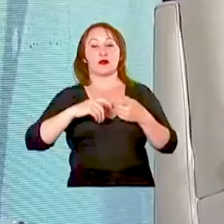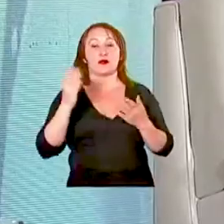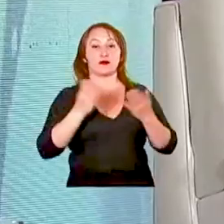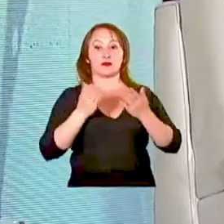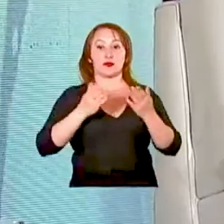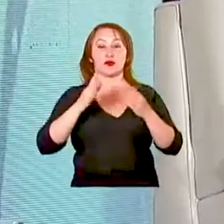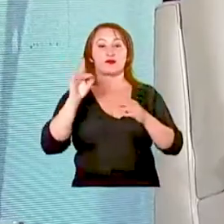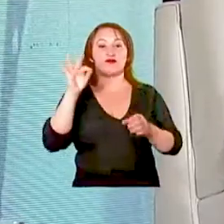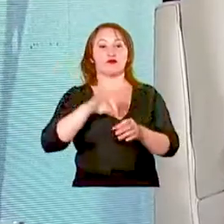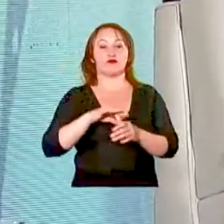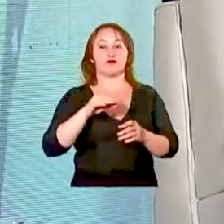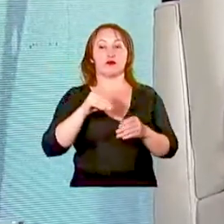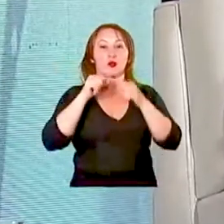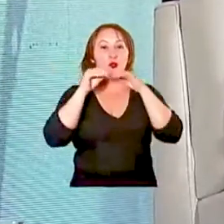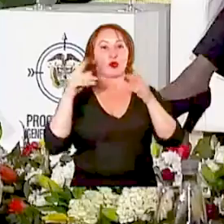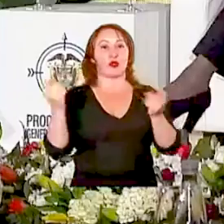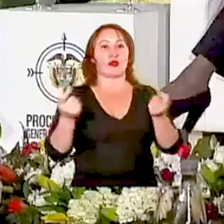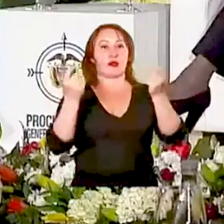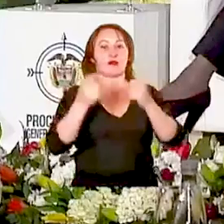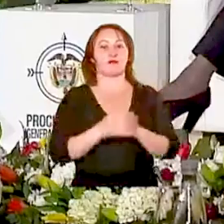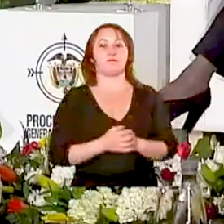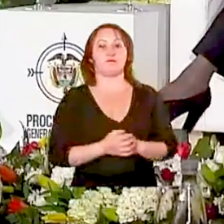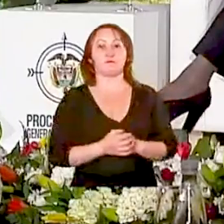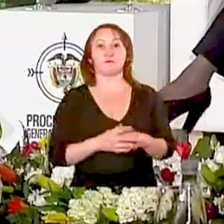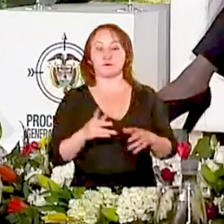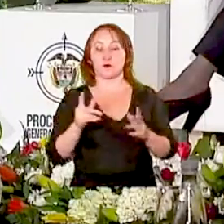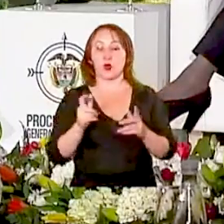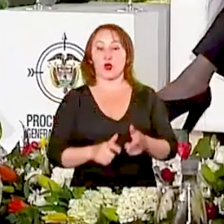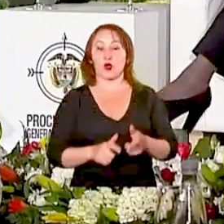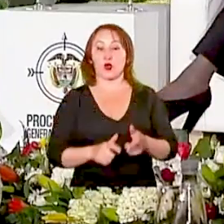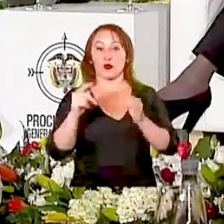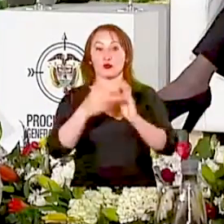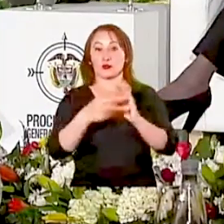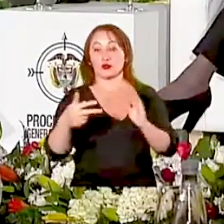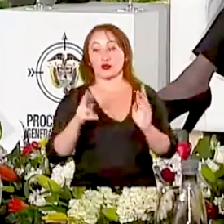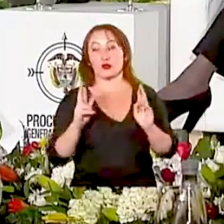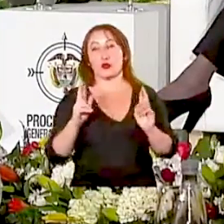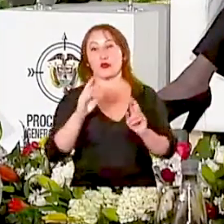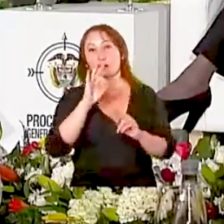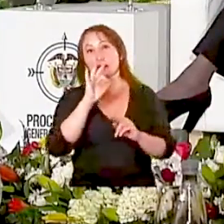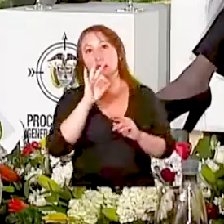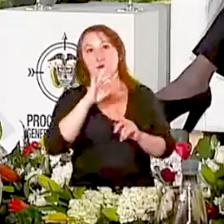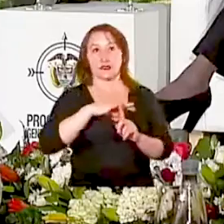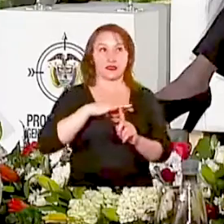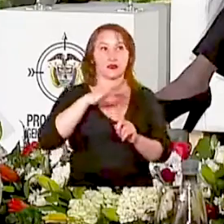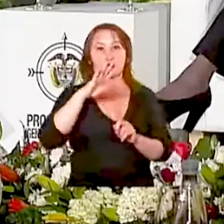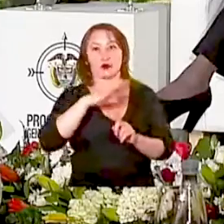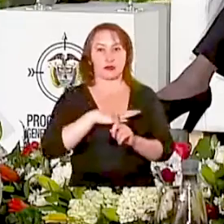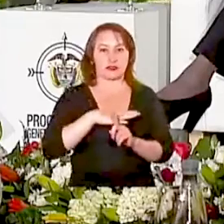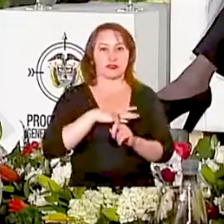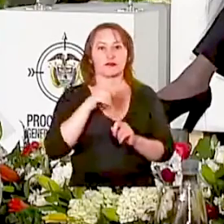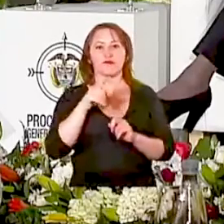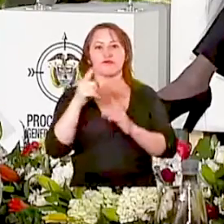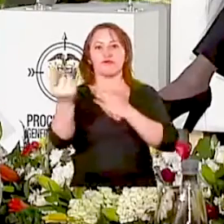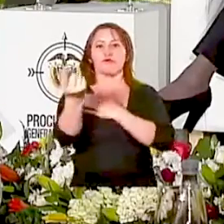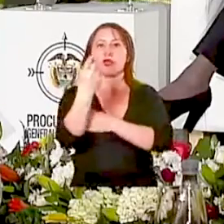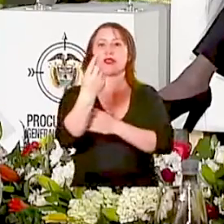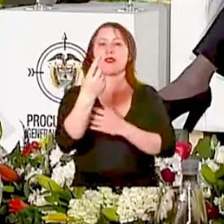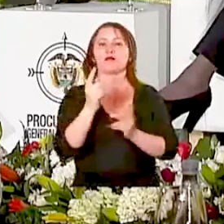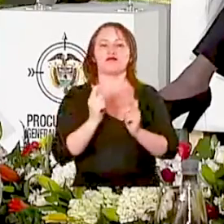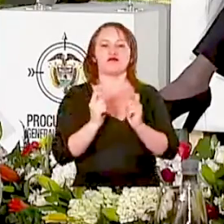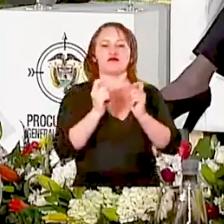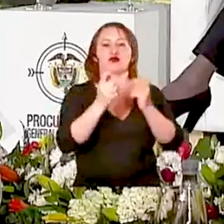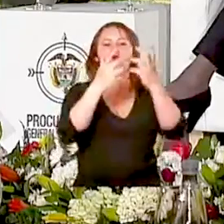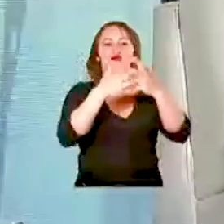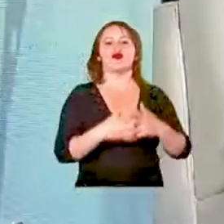servidores de elección popular. Y será la Corte Constitucional, esperamos que en unos 3 o 4 meses, la que determine si la atribución